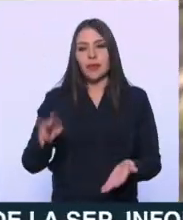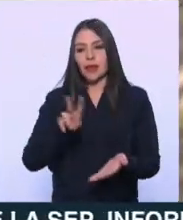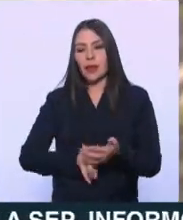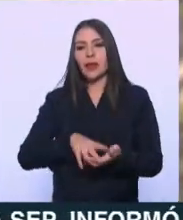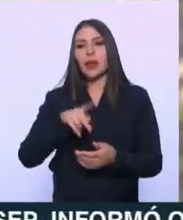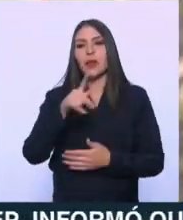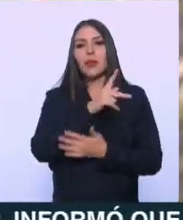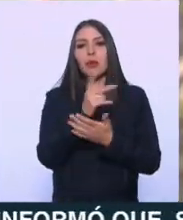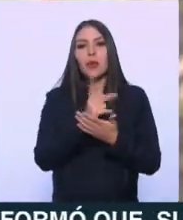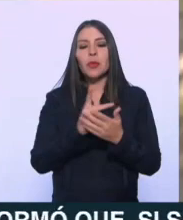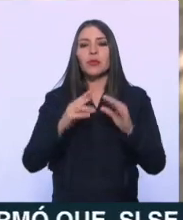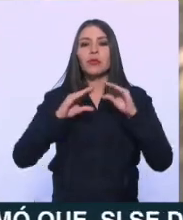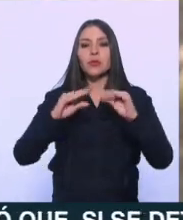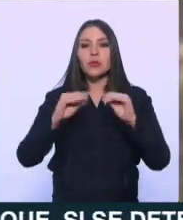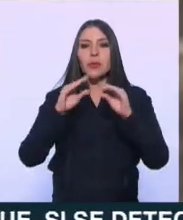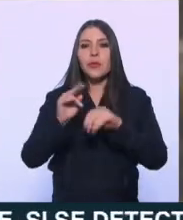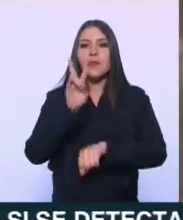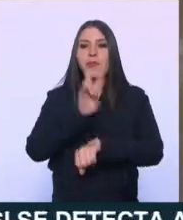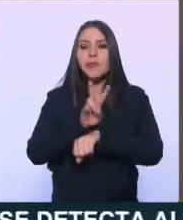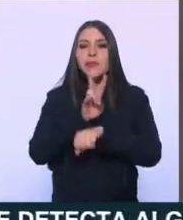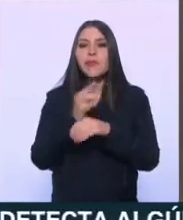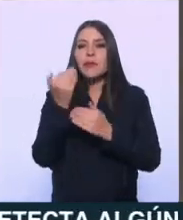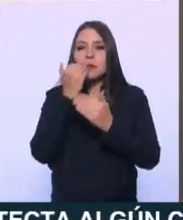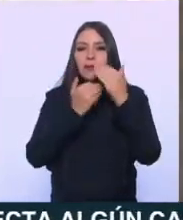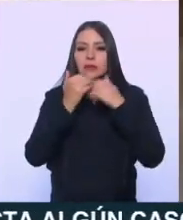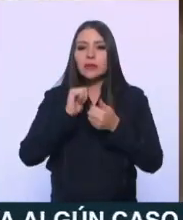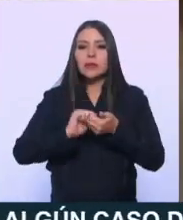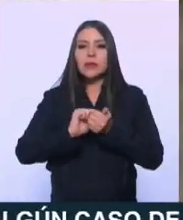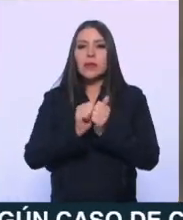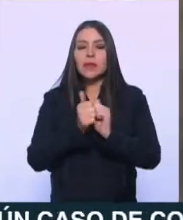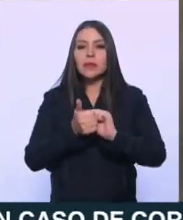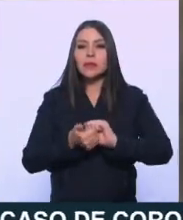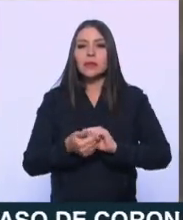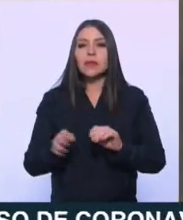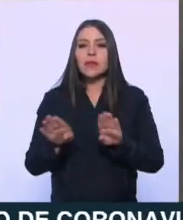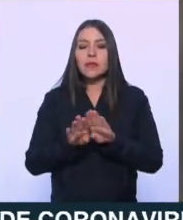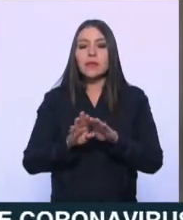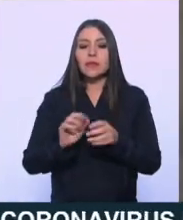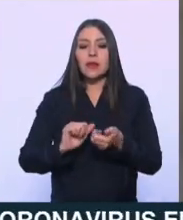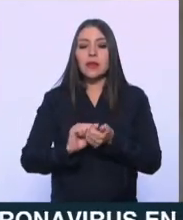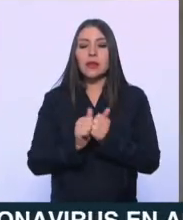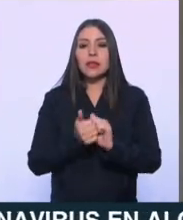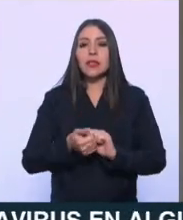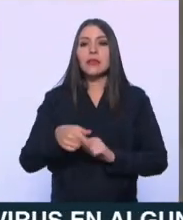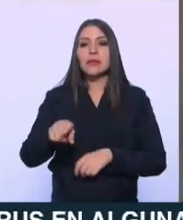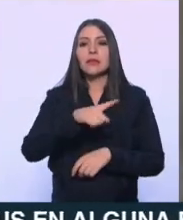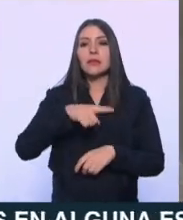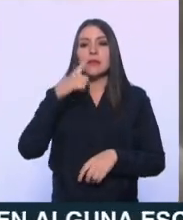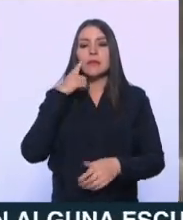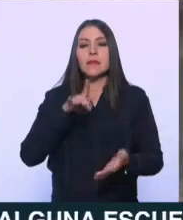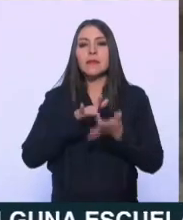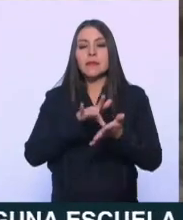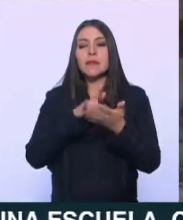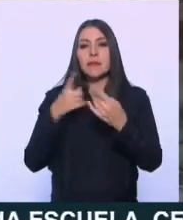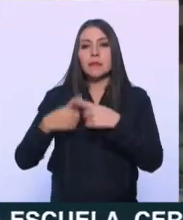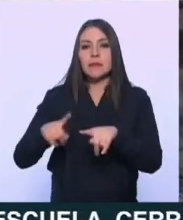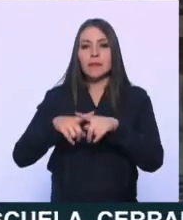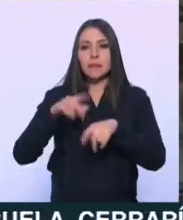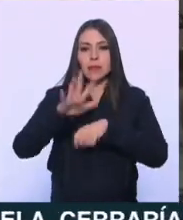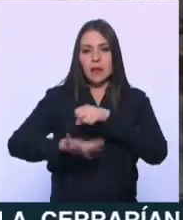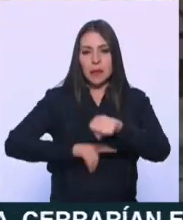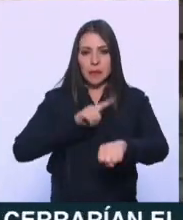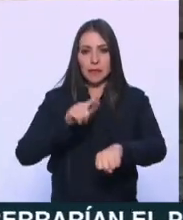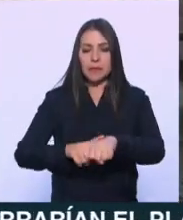medicina preventiva, vigilancia nutricional y enriquecimiento ambiental en beneficio de cada una de las especies y